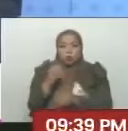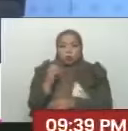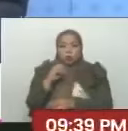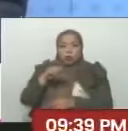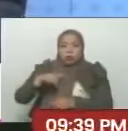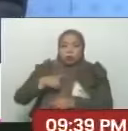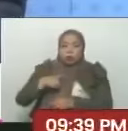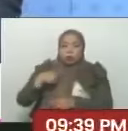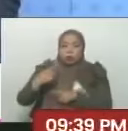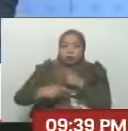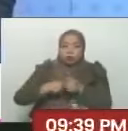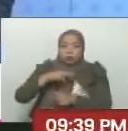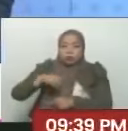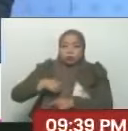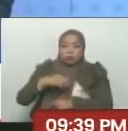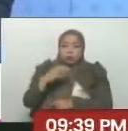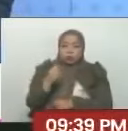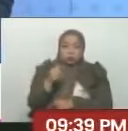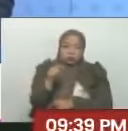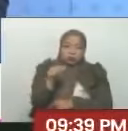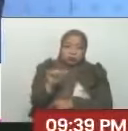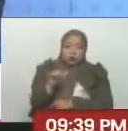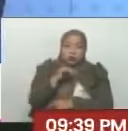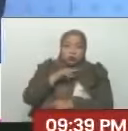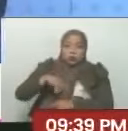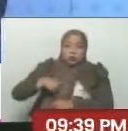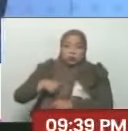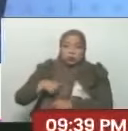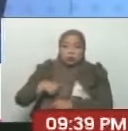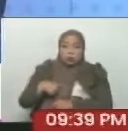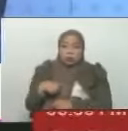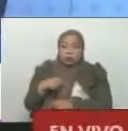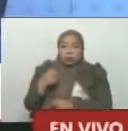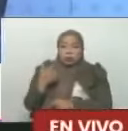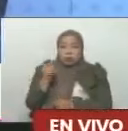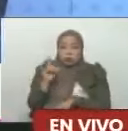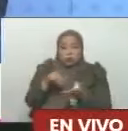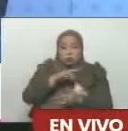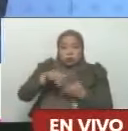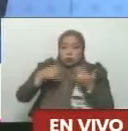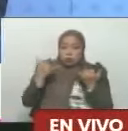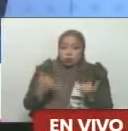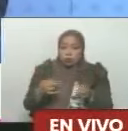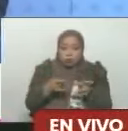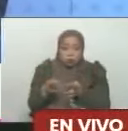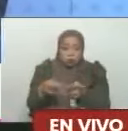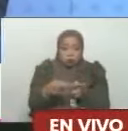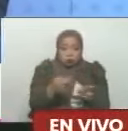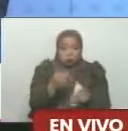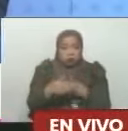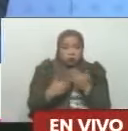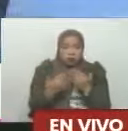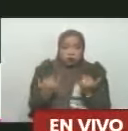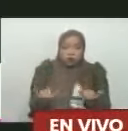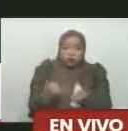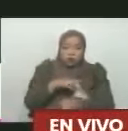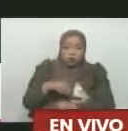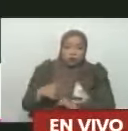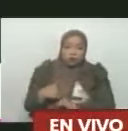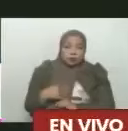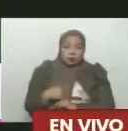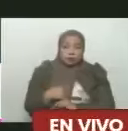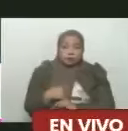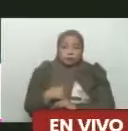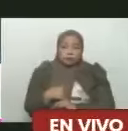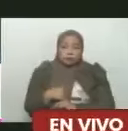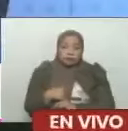Costa, iba a Cata. Pero aquí a la derecha está Cuyagua, pasando el río. Así es. ¿Ah? 15 kilómetros más así allá es, presidente. Está